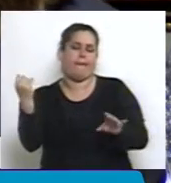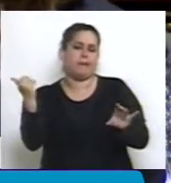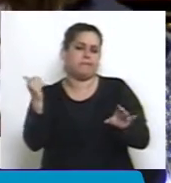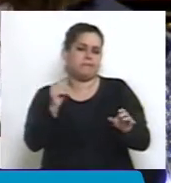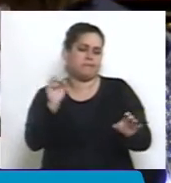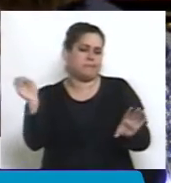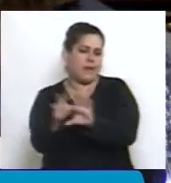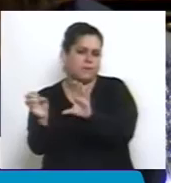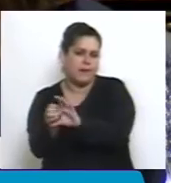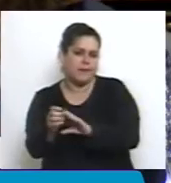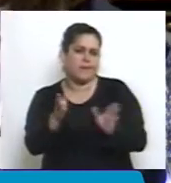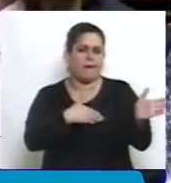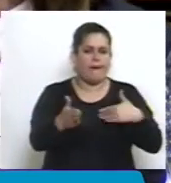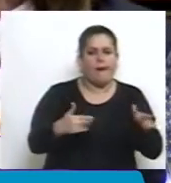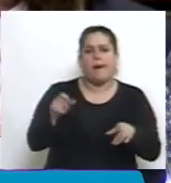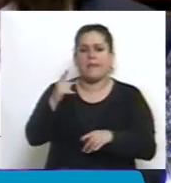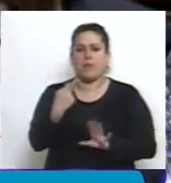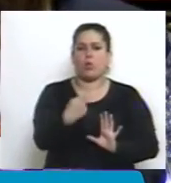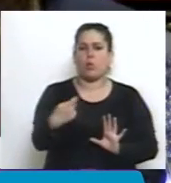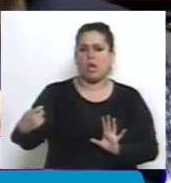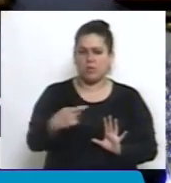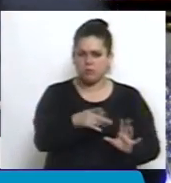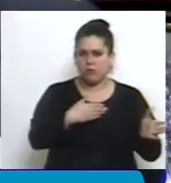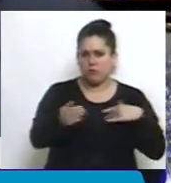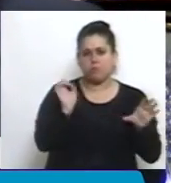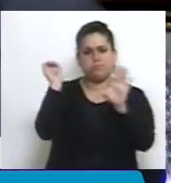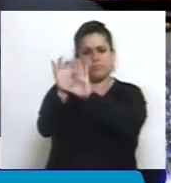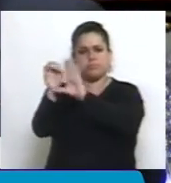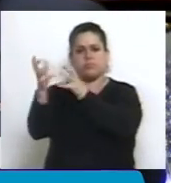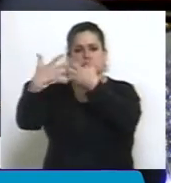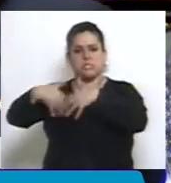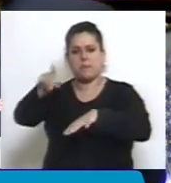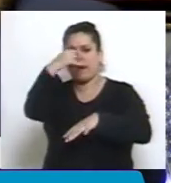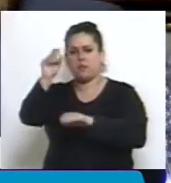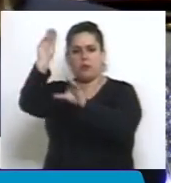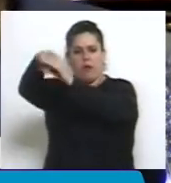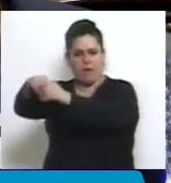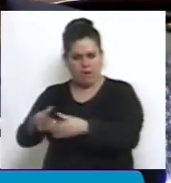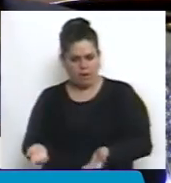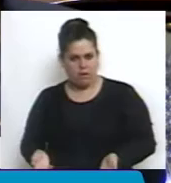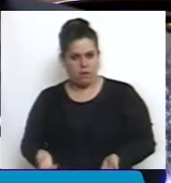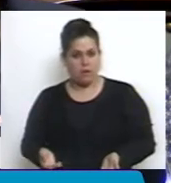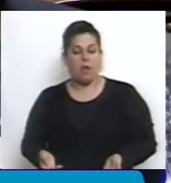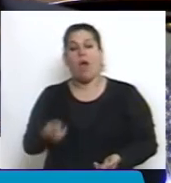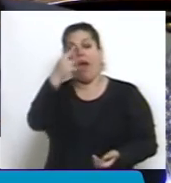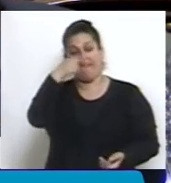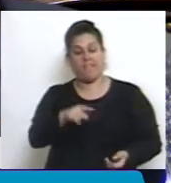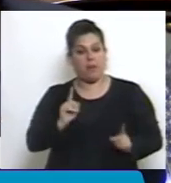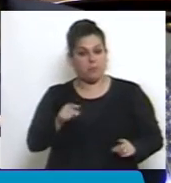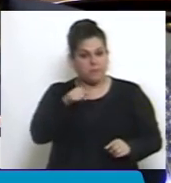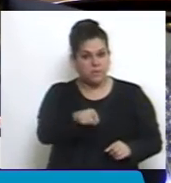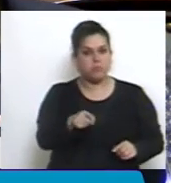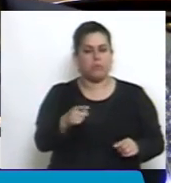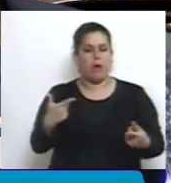cajas de jubilaciones provinciales en el sistema nacional. Este hecho marcó conflicto